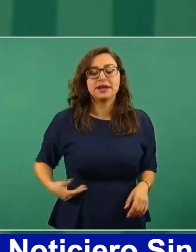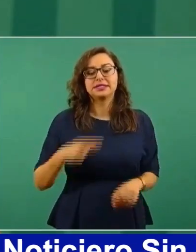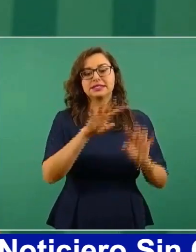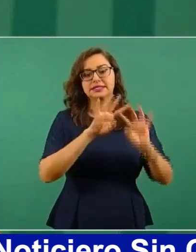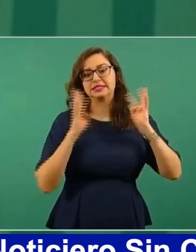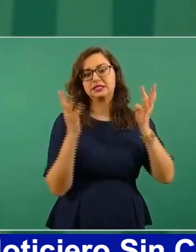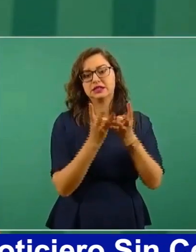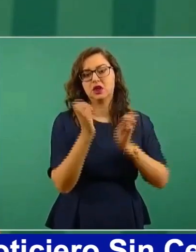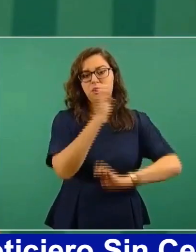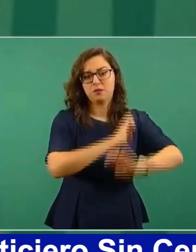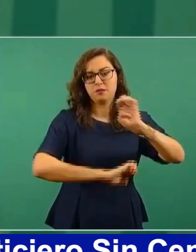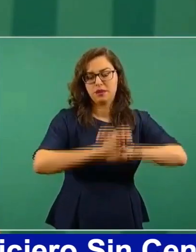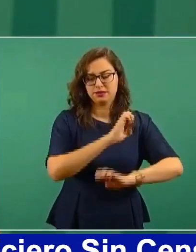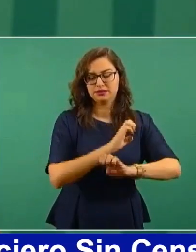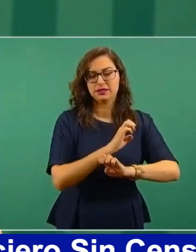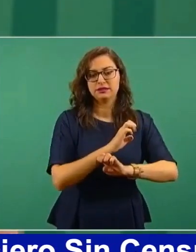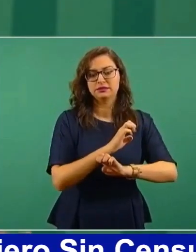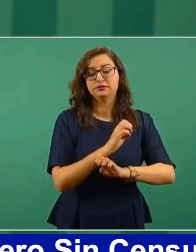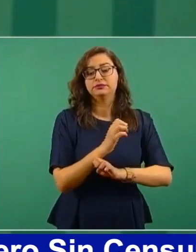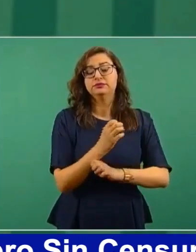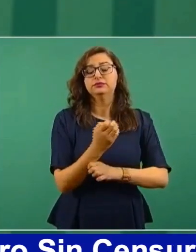Empresarial,